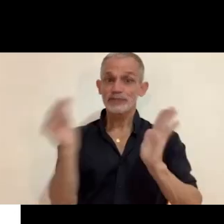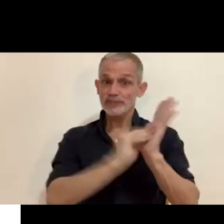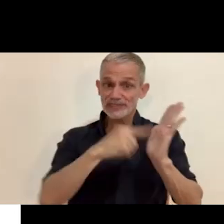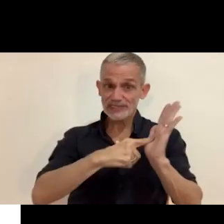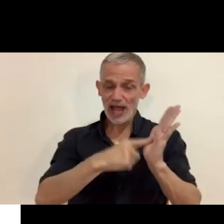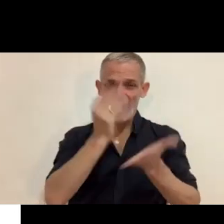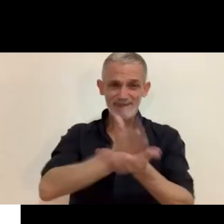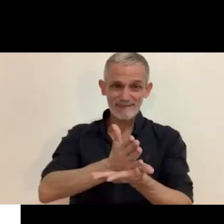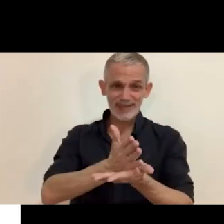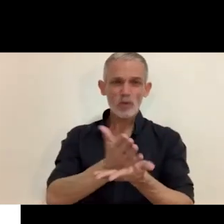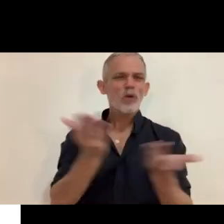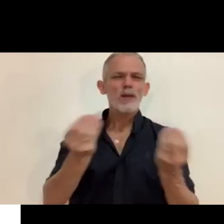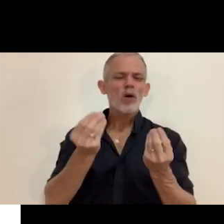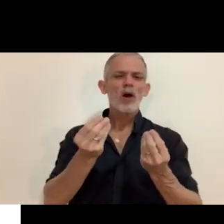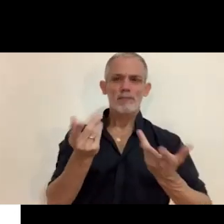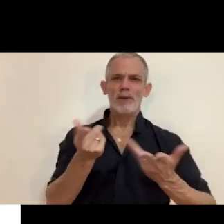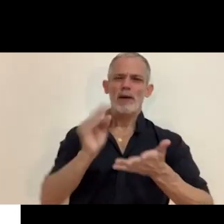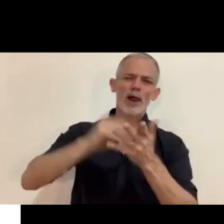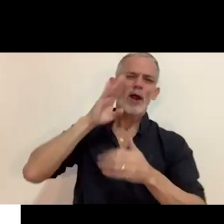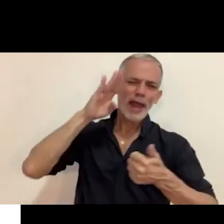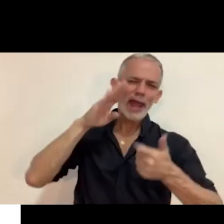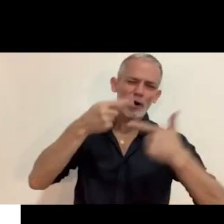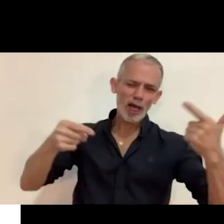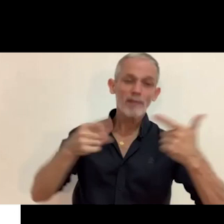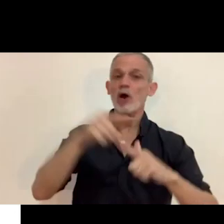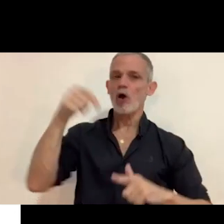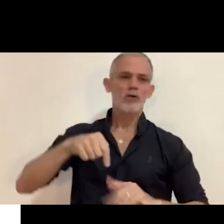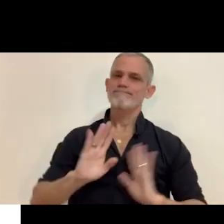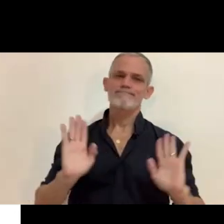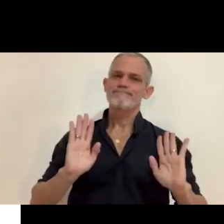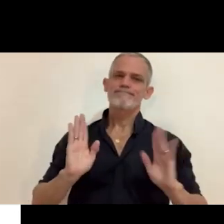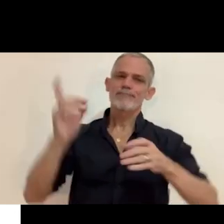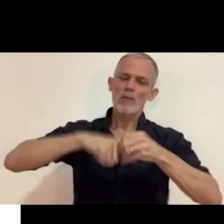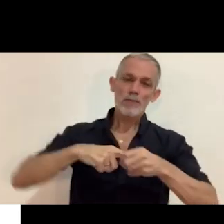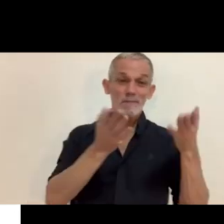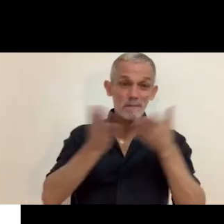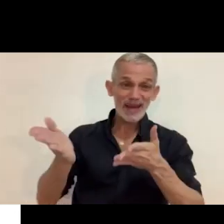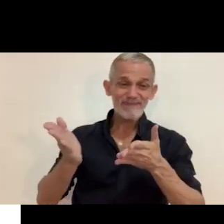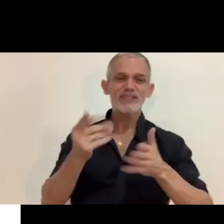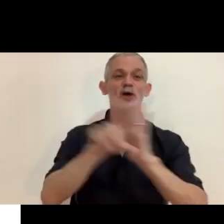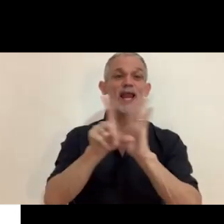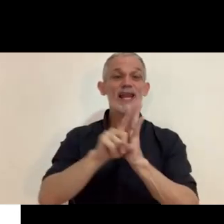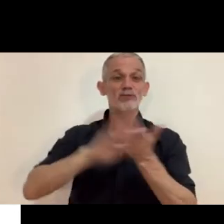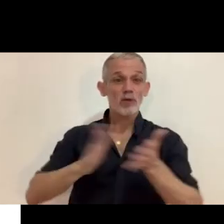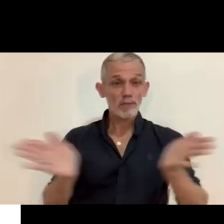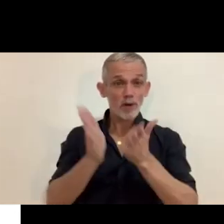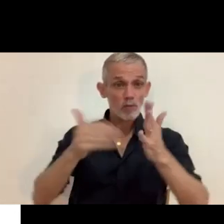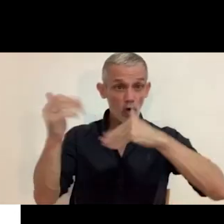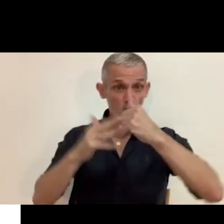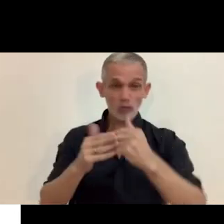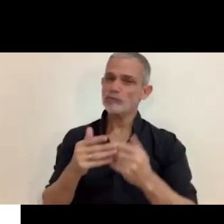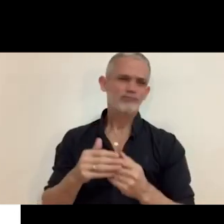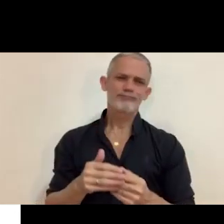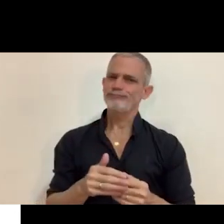porque tenía empleo no registrado, hoy no podría acceder al beneficio ni de la Ley de Promoción a la Construcción ni